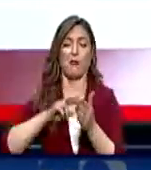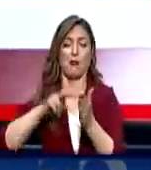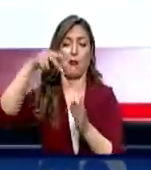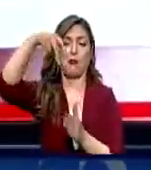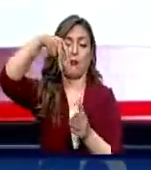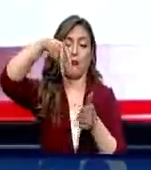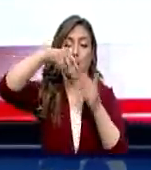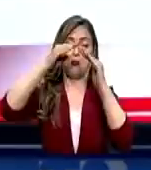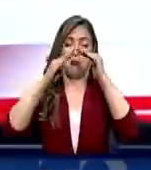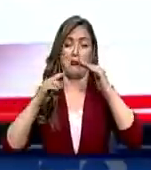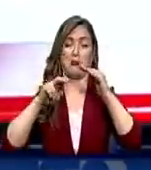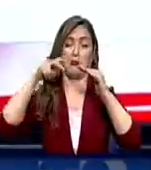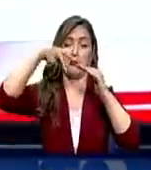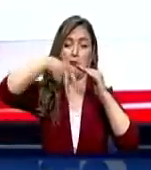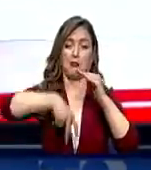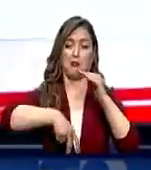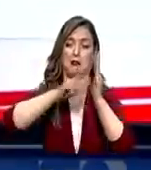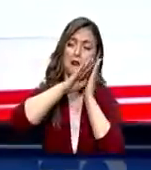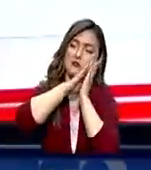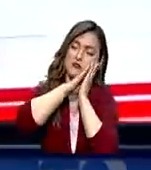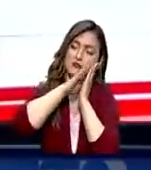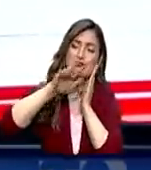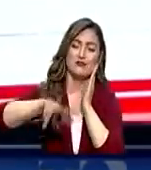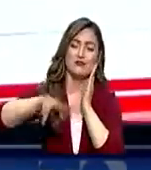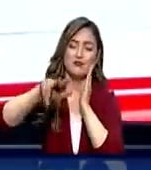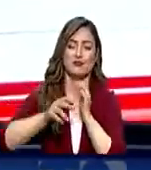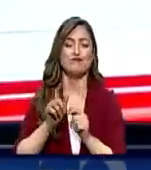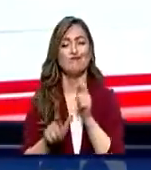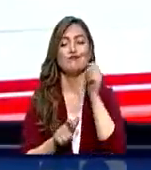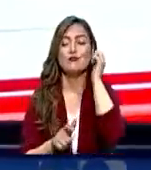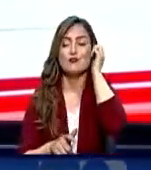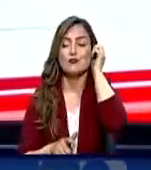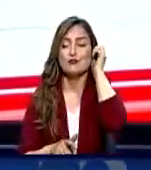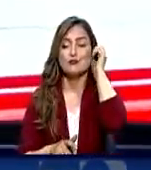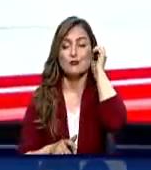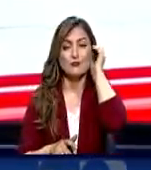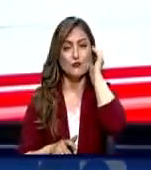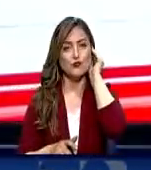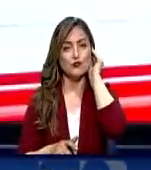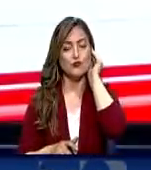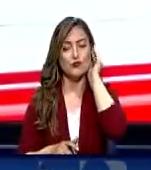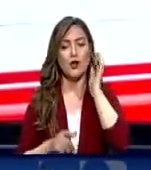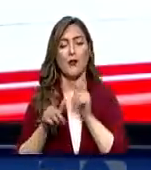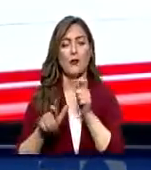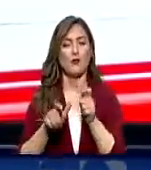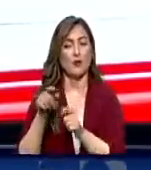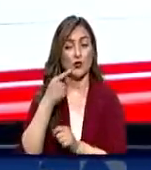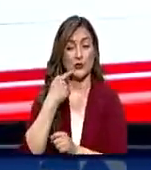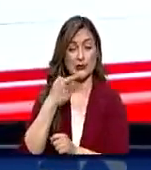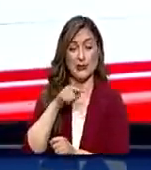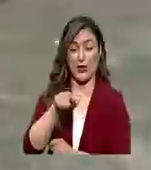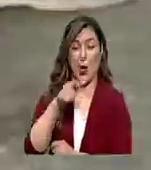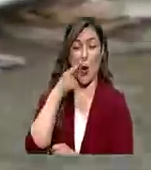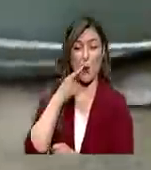ahí. Desde hace 3 meses, los moradores del sector dicen que el sujeto a veces tiene actitudes violentas.